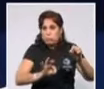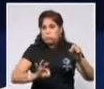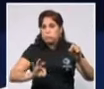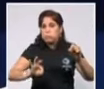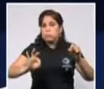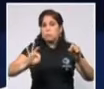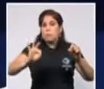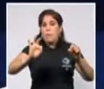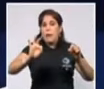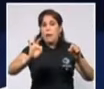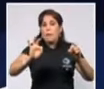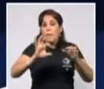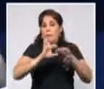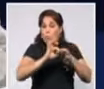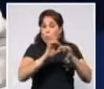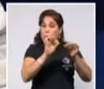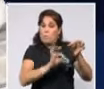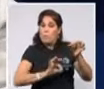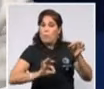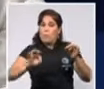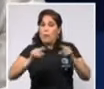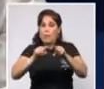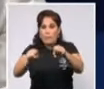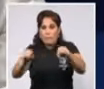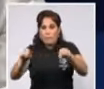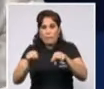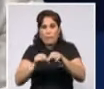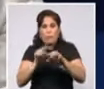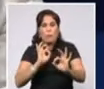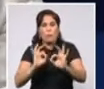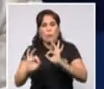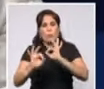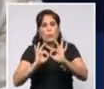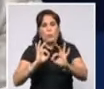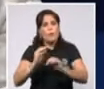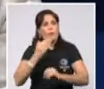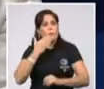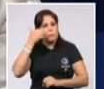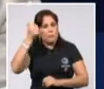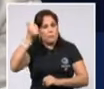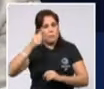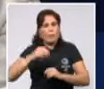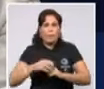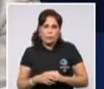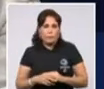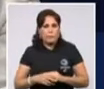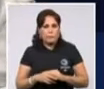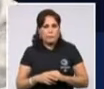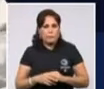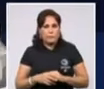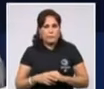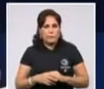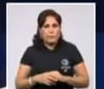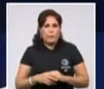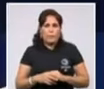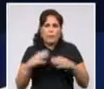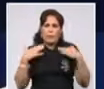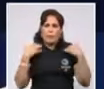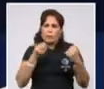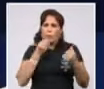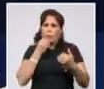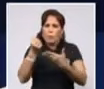del estado de grave a de cuidado con una evolución favorable. No sé si Lilian nos puede ayudar